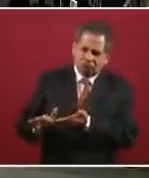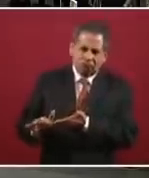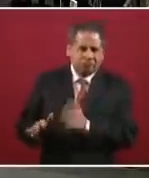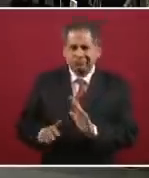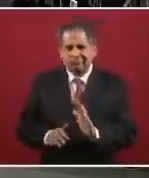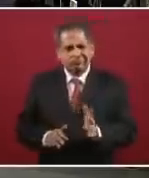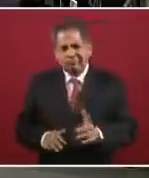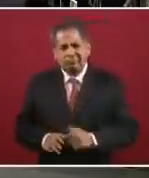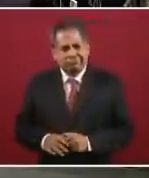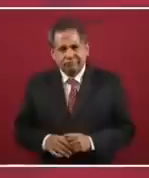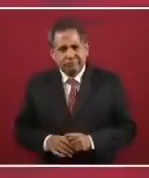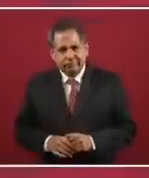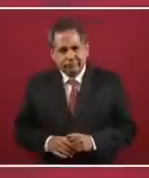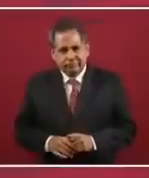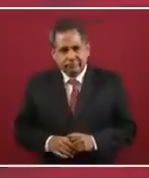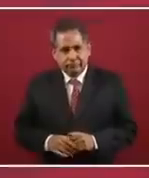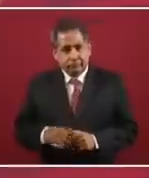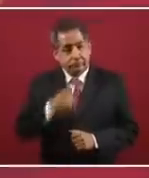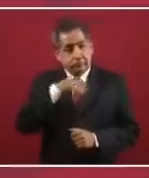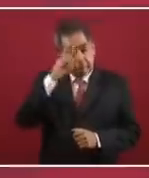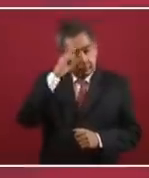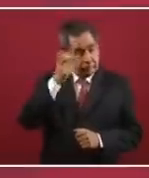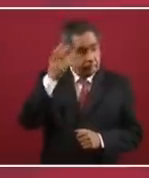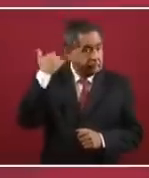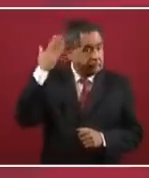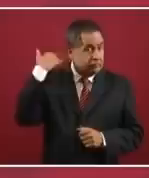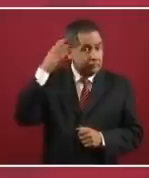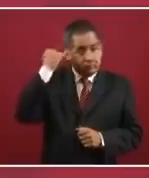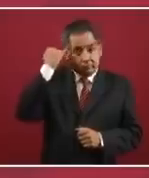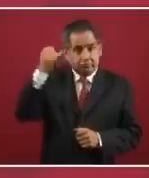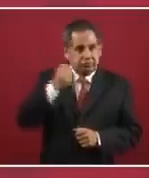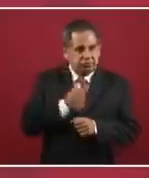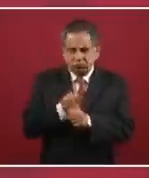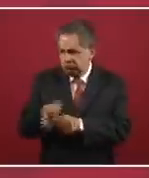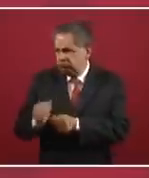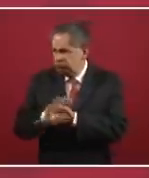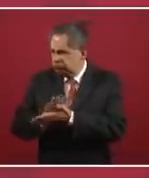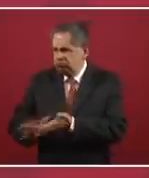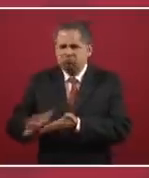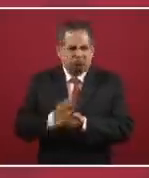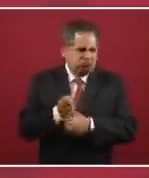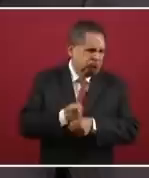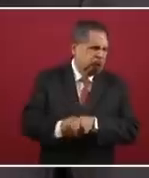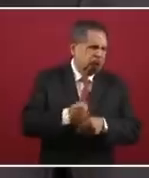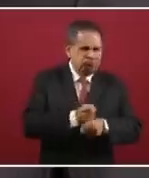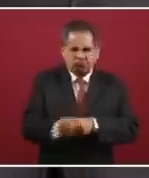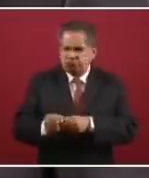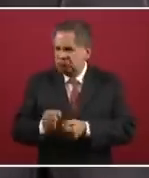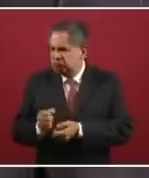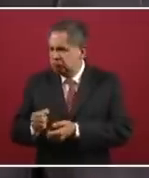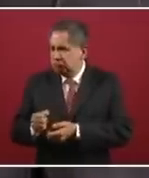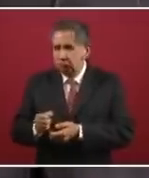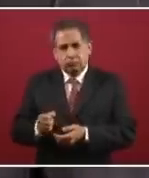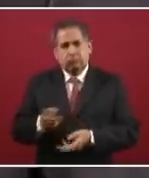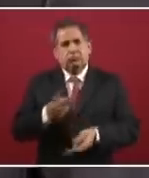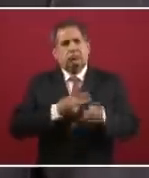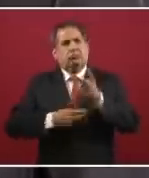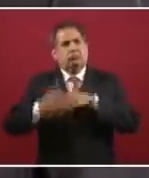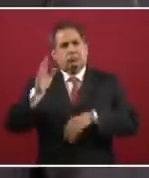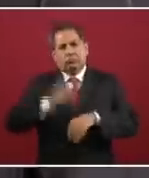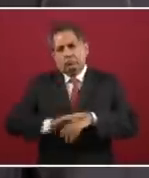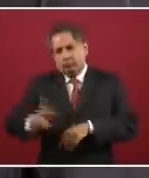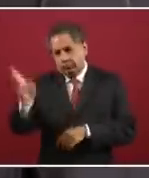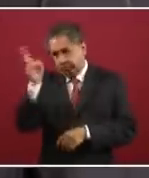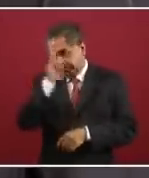porque pensaron que así iban a resolver el problema, y lo que hicieron fue agravarlo más, y